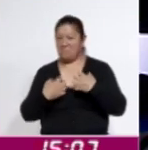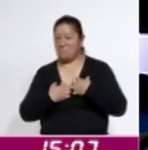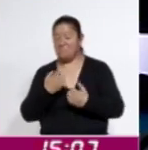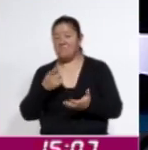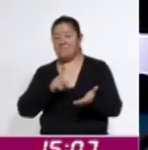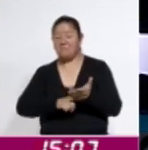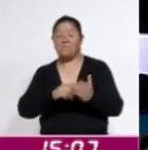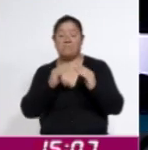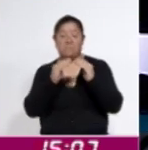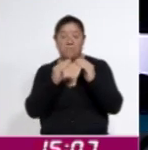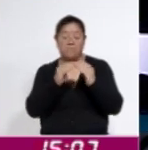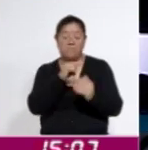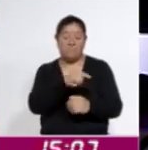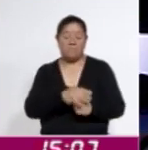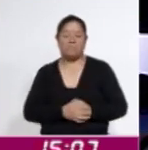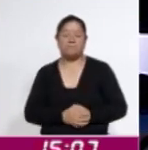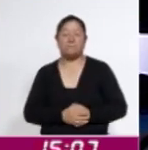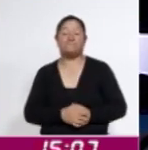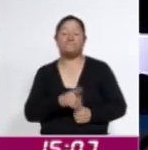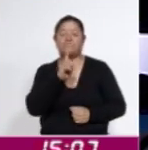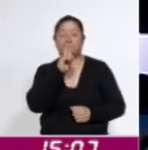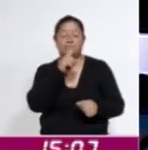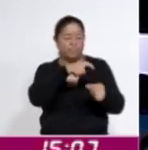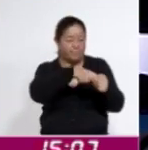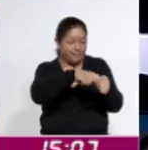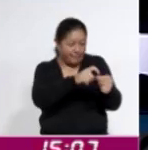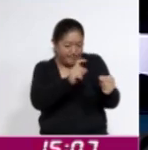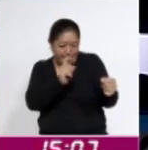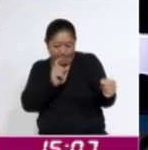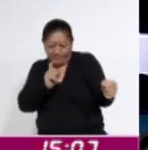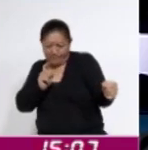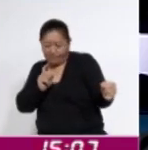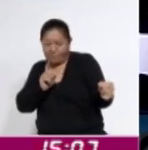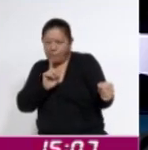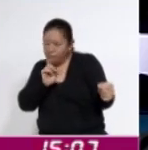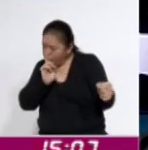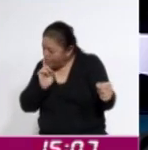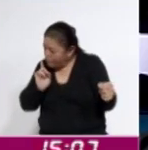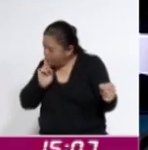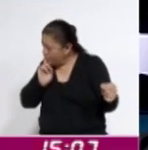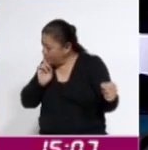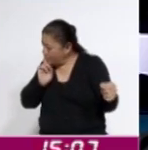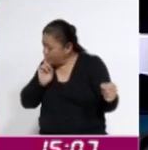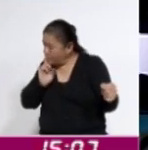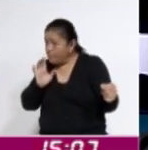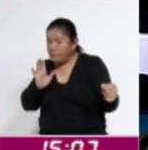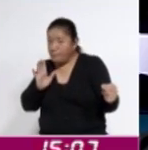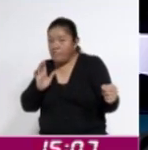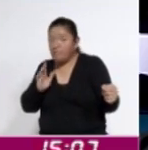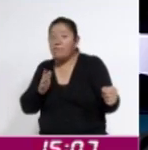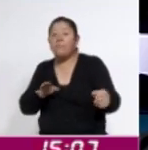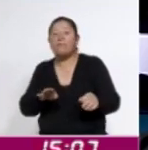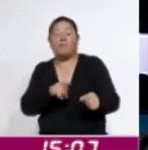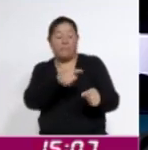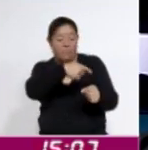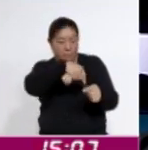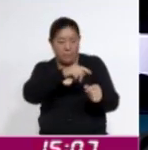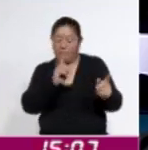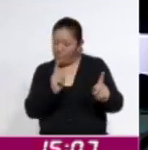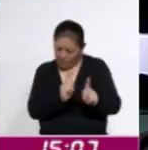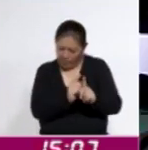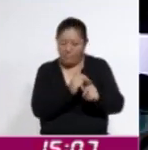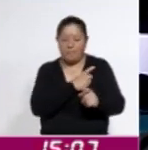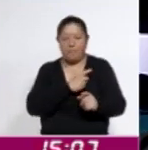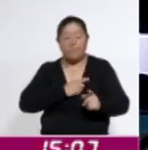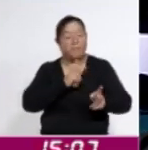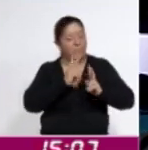hogar. Se aíslan porque tienen un problema y no saben cómo resolverlo. Entonces, muy atentos, hay que platicar con ellos, hay